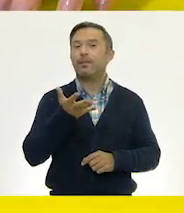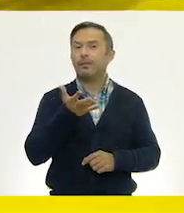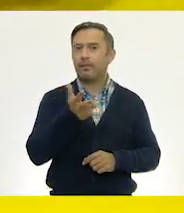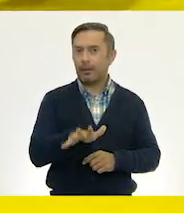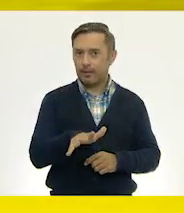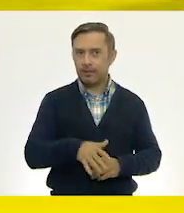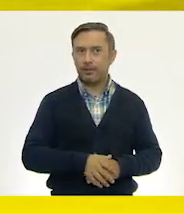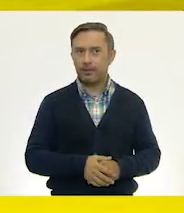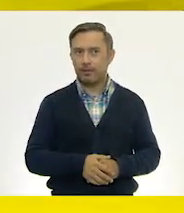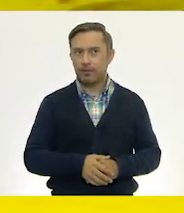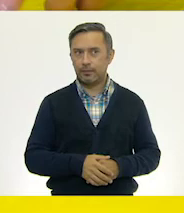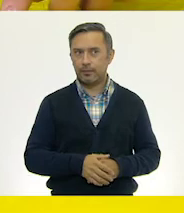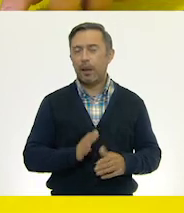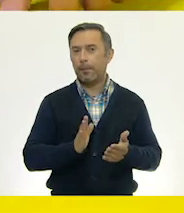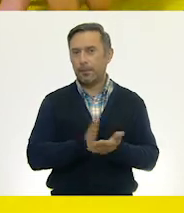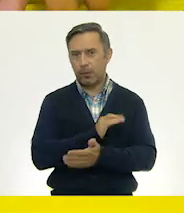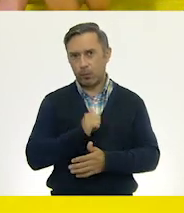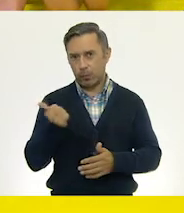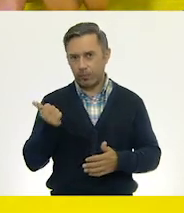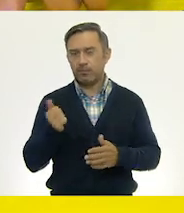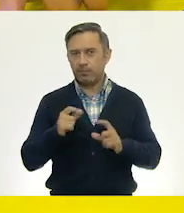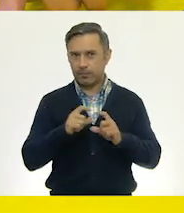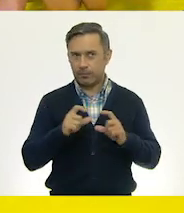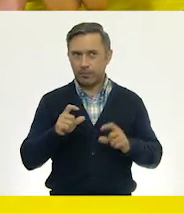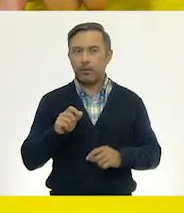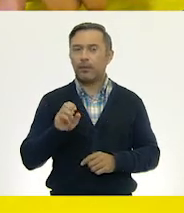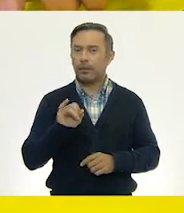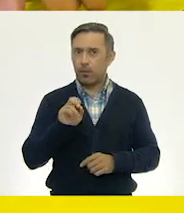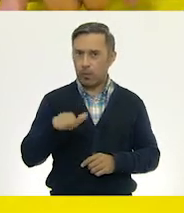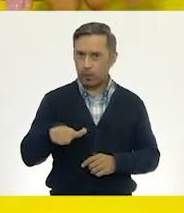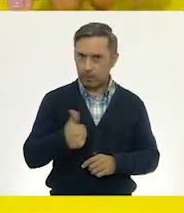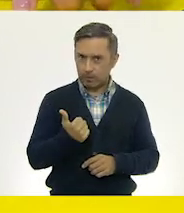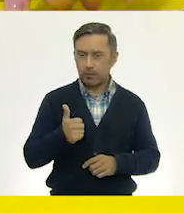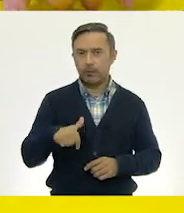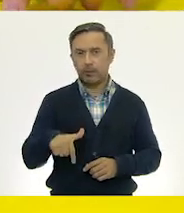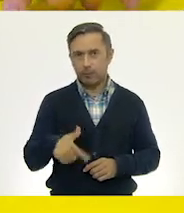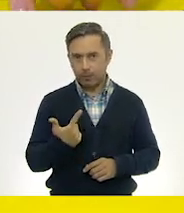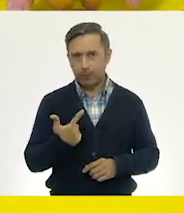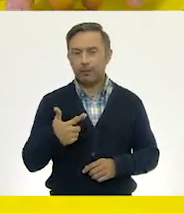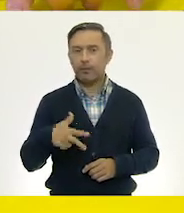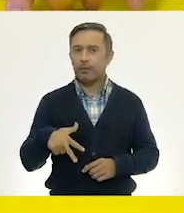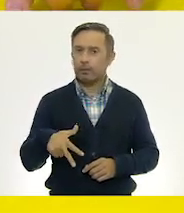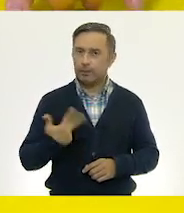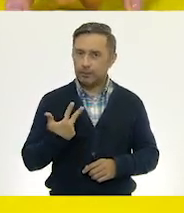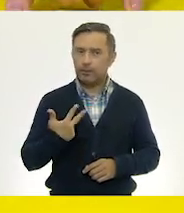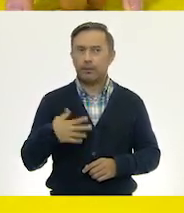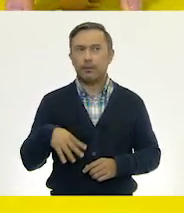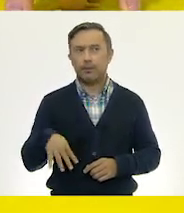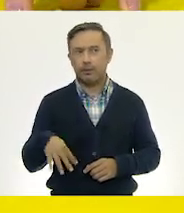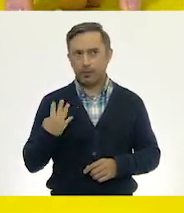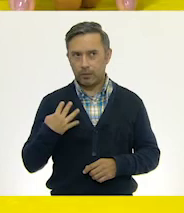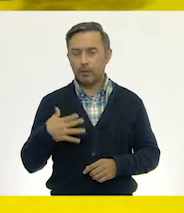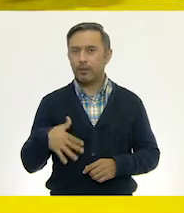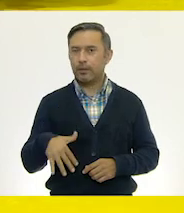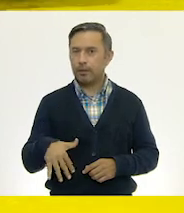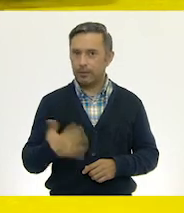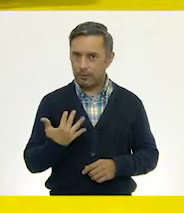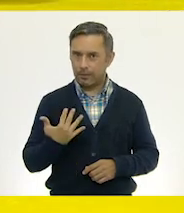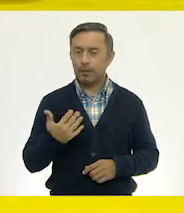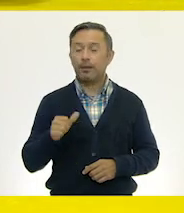y voy a contar estas por separado. Claro. 11, 12, 13, 14,